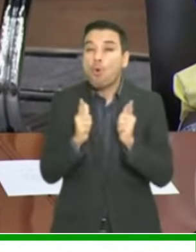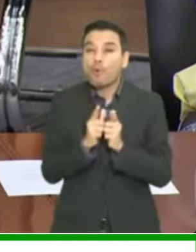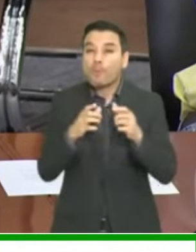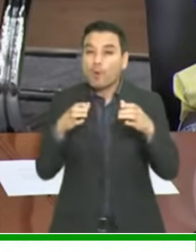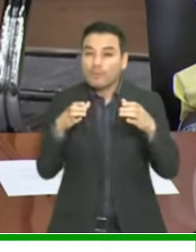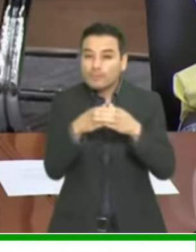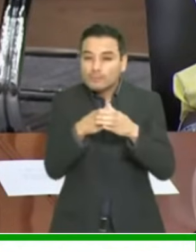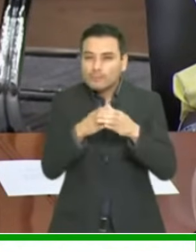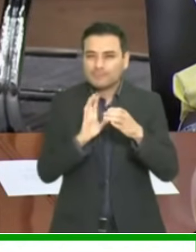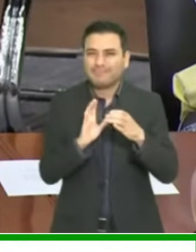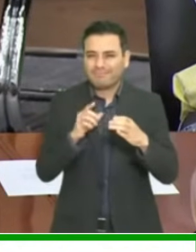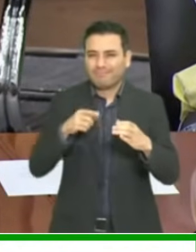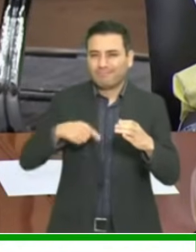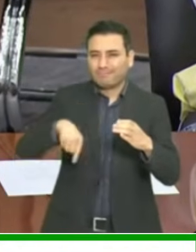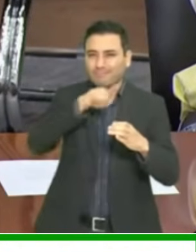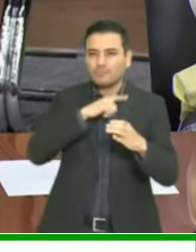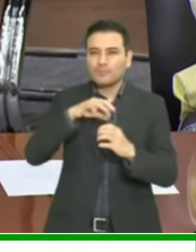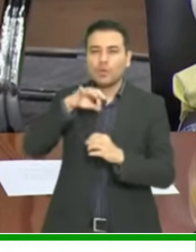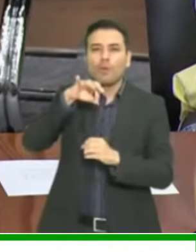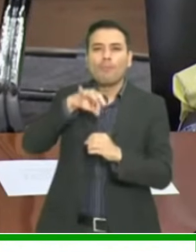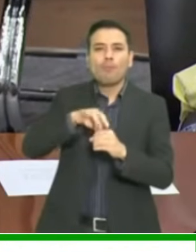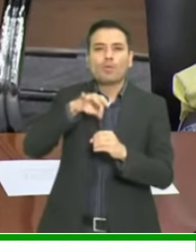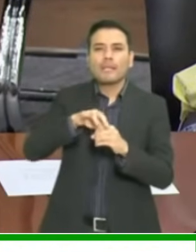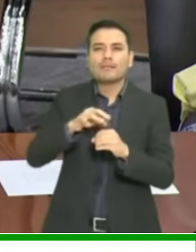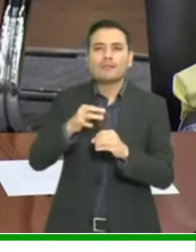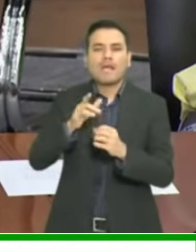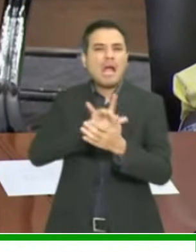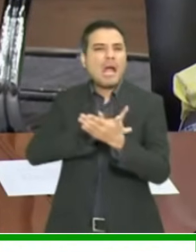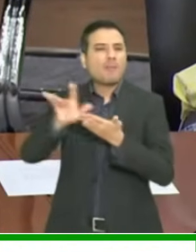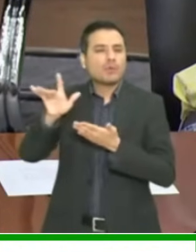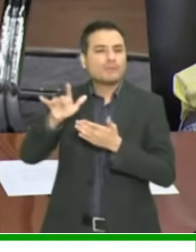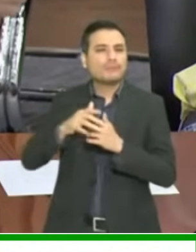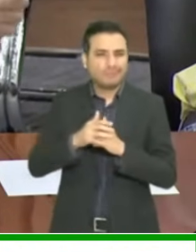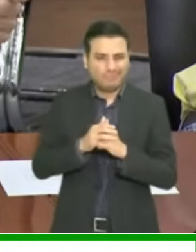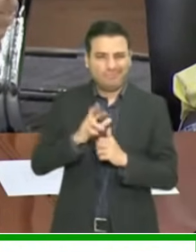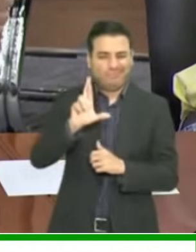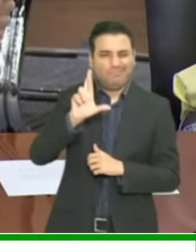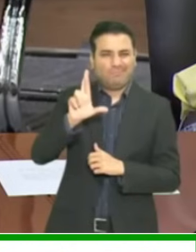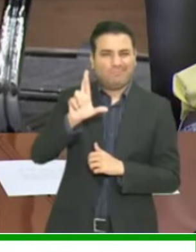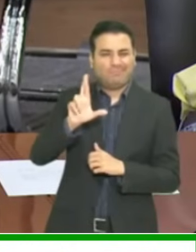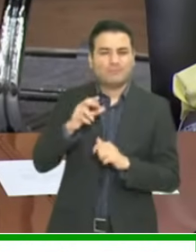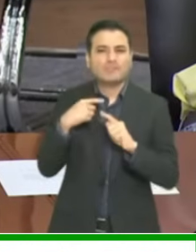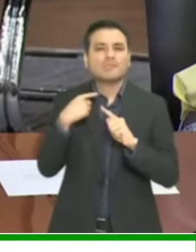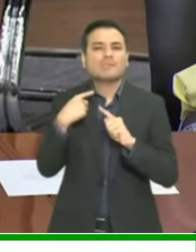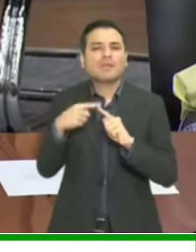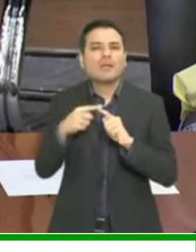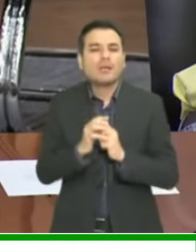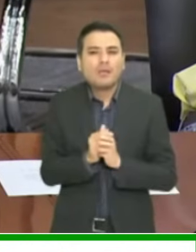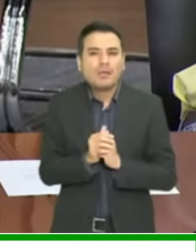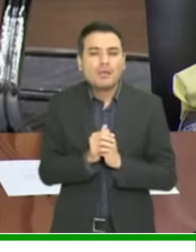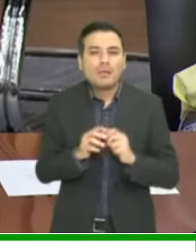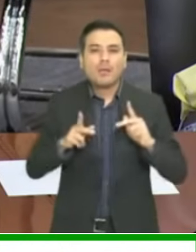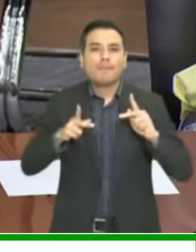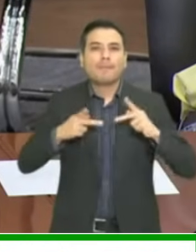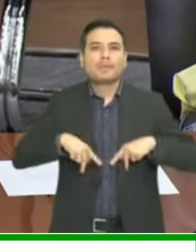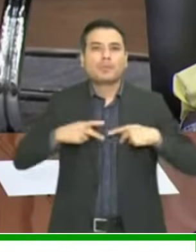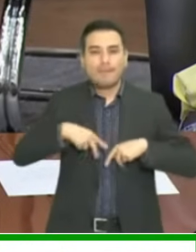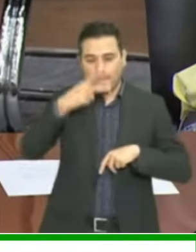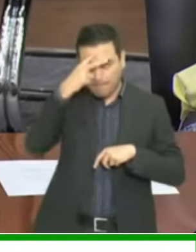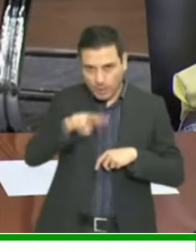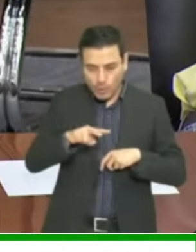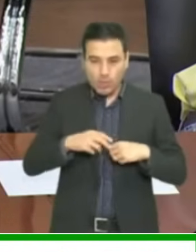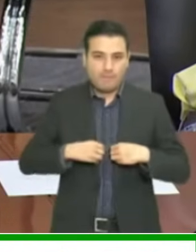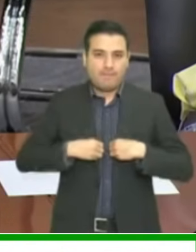es un sector, pero los únicos que votaron en mayoría en favor de la candidata de la oposición fue aquellos mexicanos que estaban en Europa.